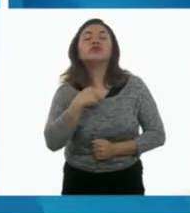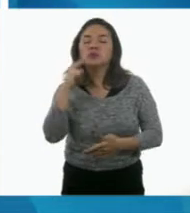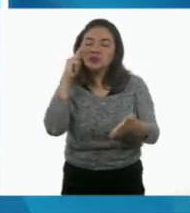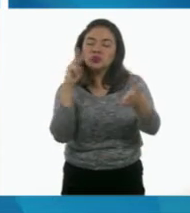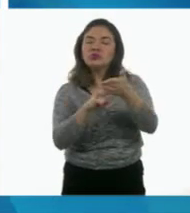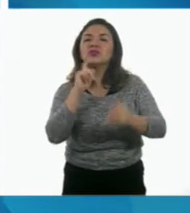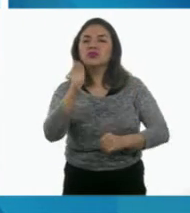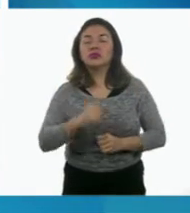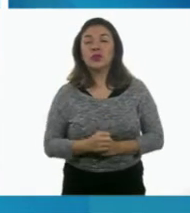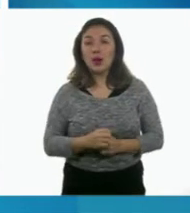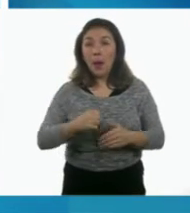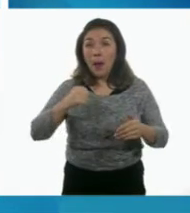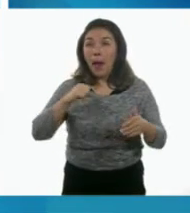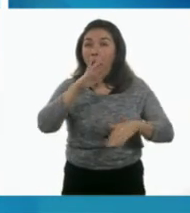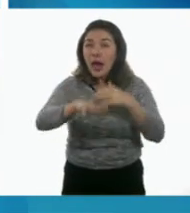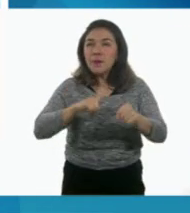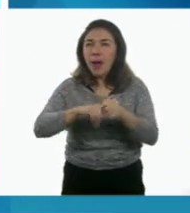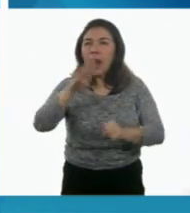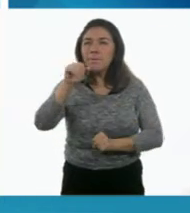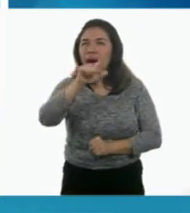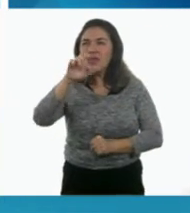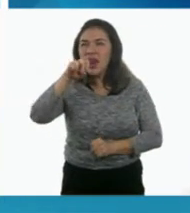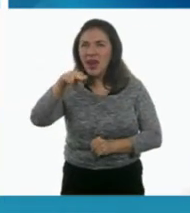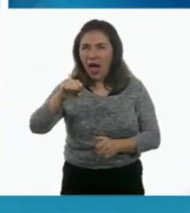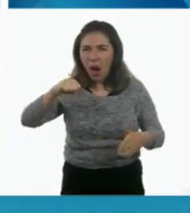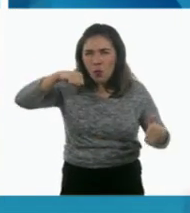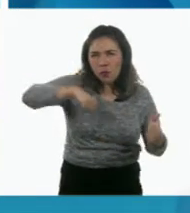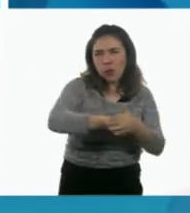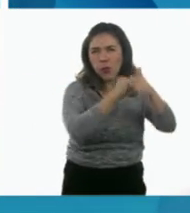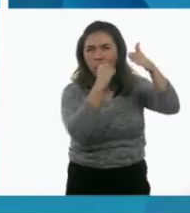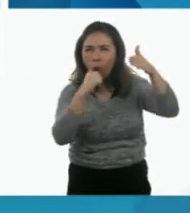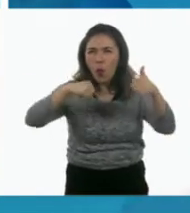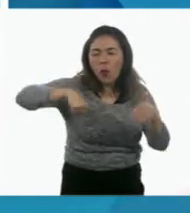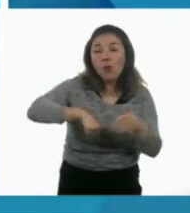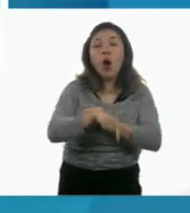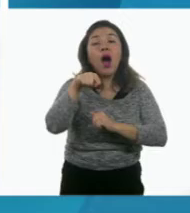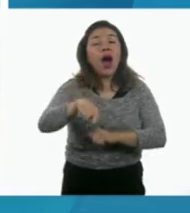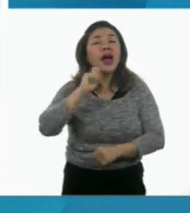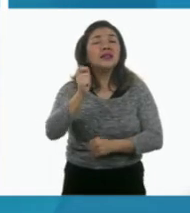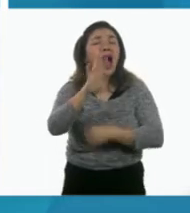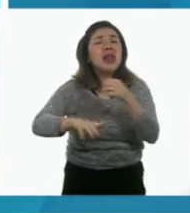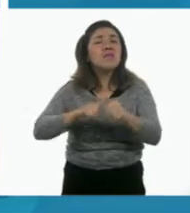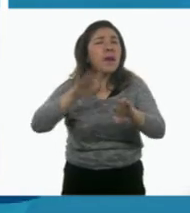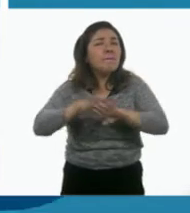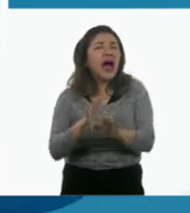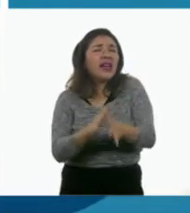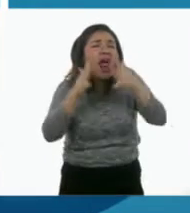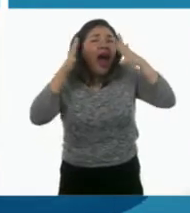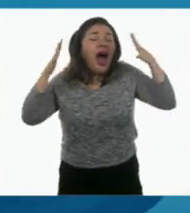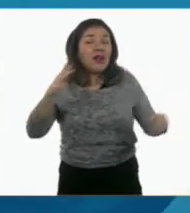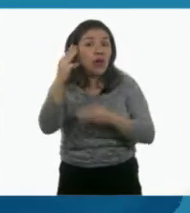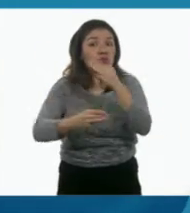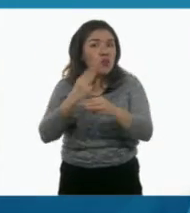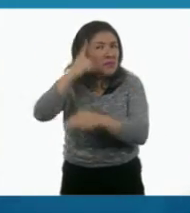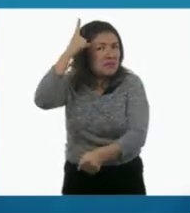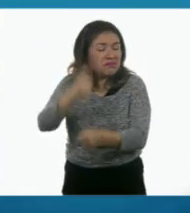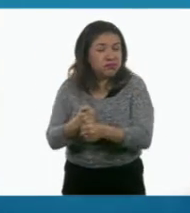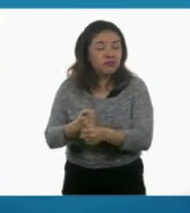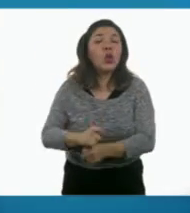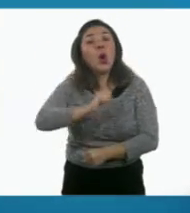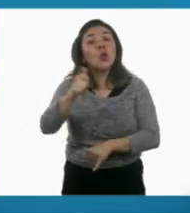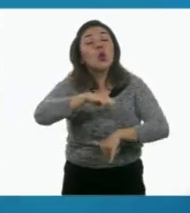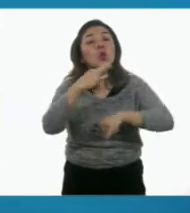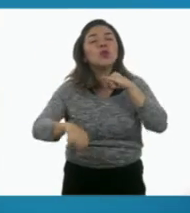es, la ballena es el animal más grande del mundo. Y terminé con,